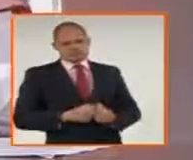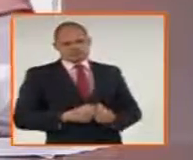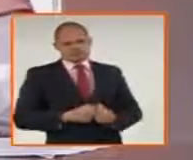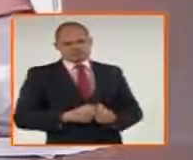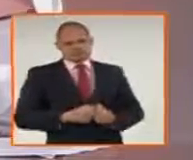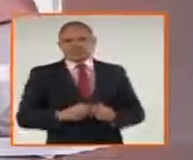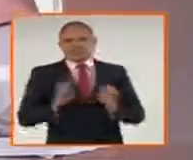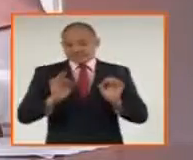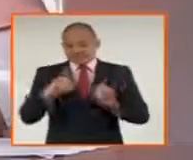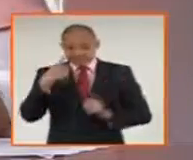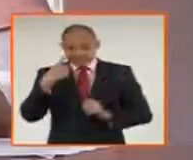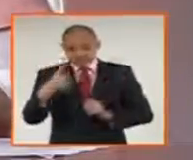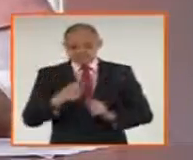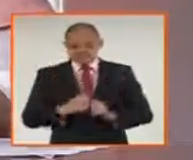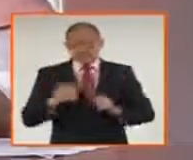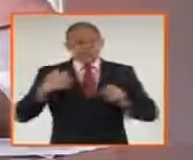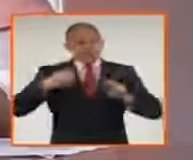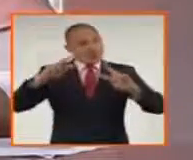de filiación,